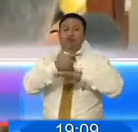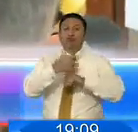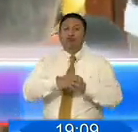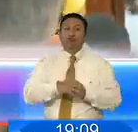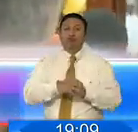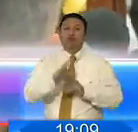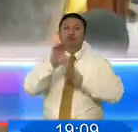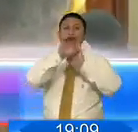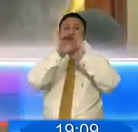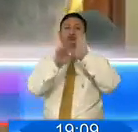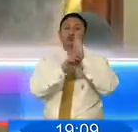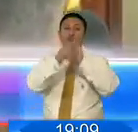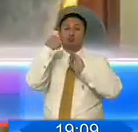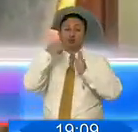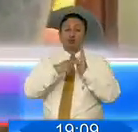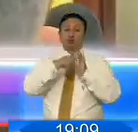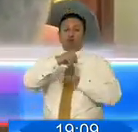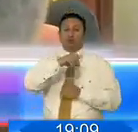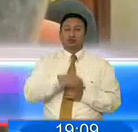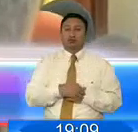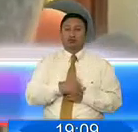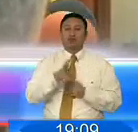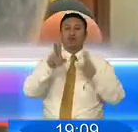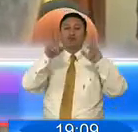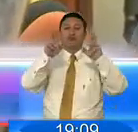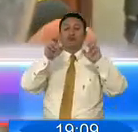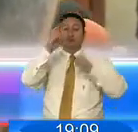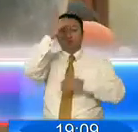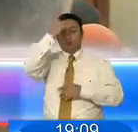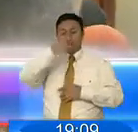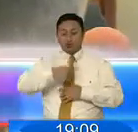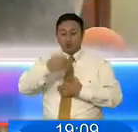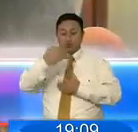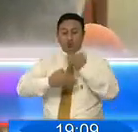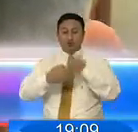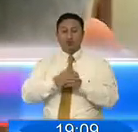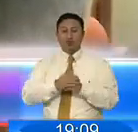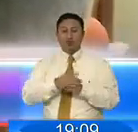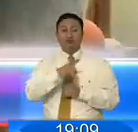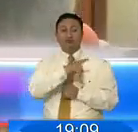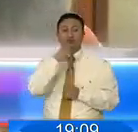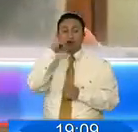Constitucional, como ocurrió precisamente con la sentencia de sucumbíos que